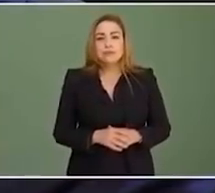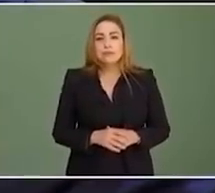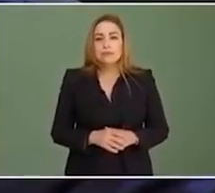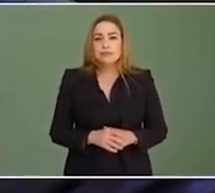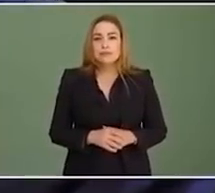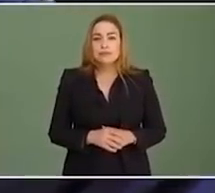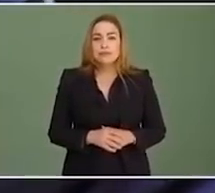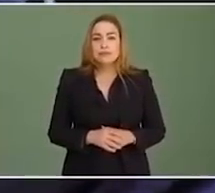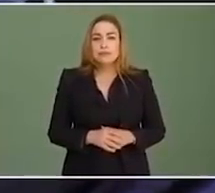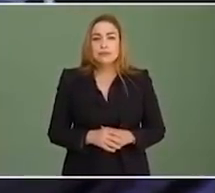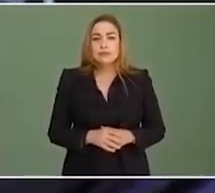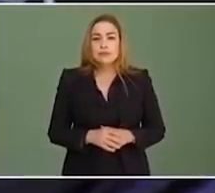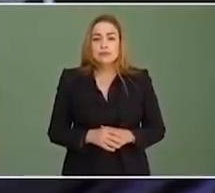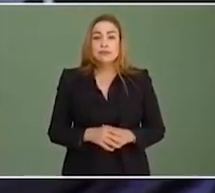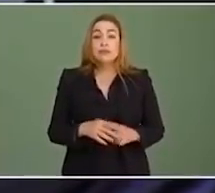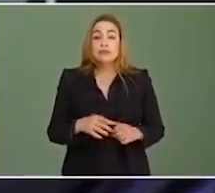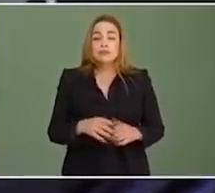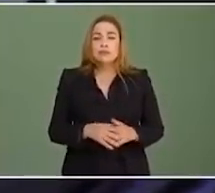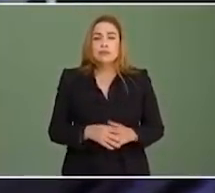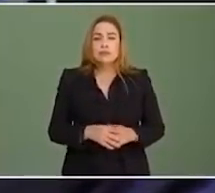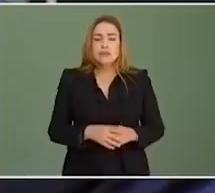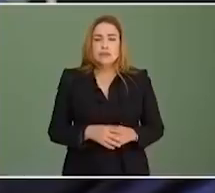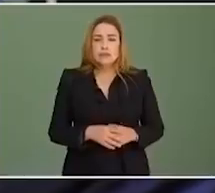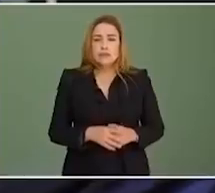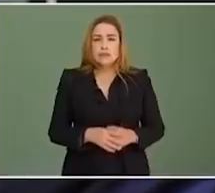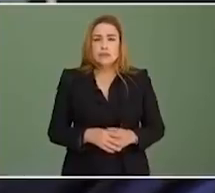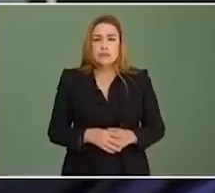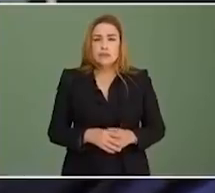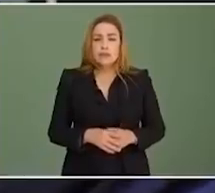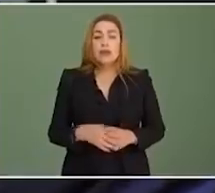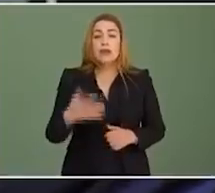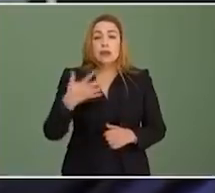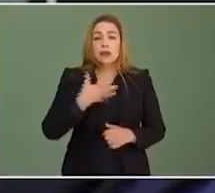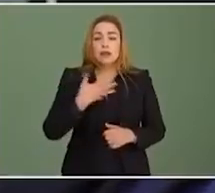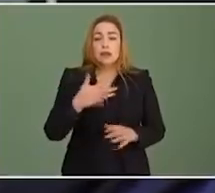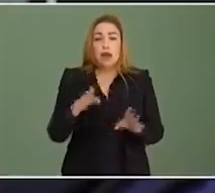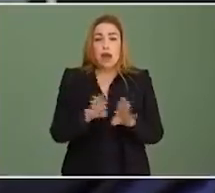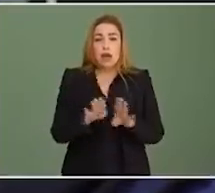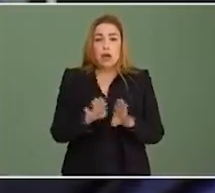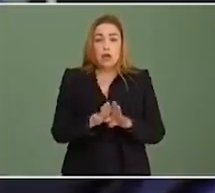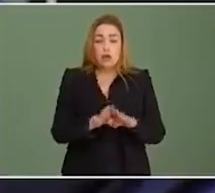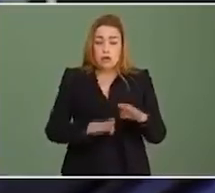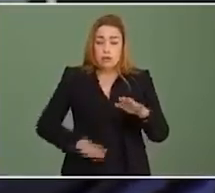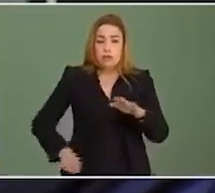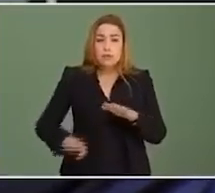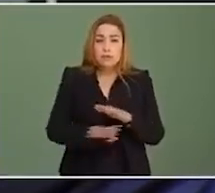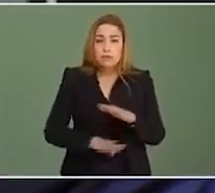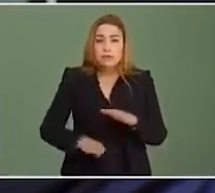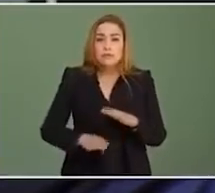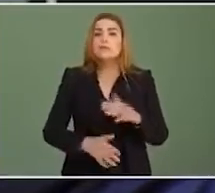y que va a tener como fundamento principal